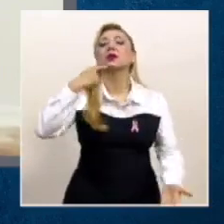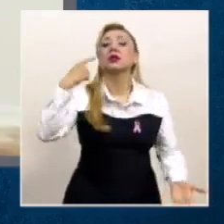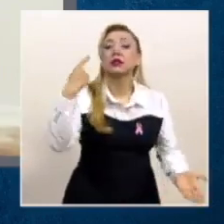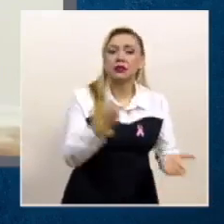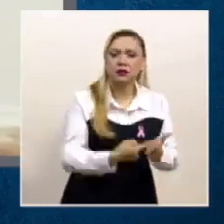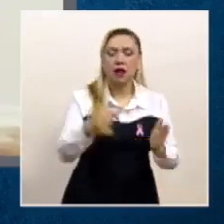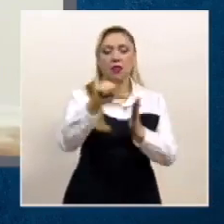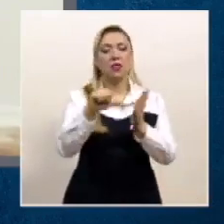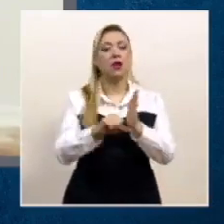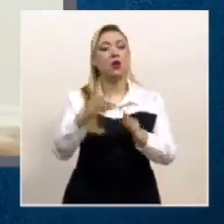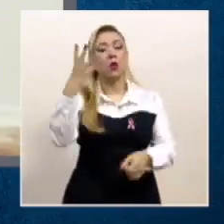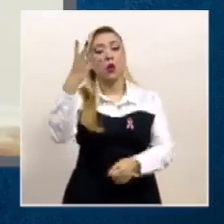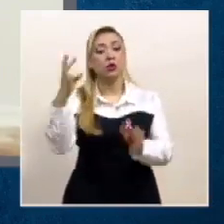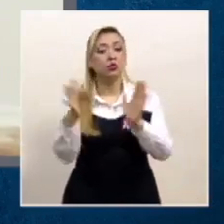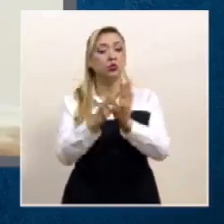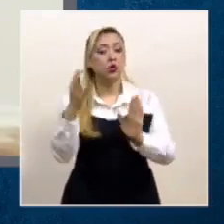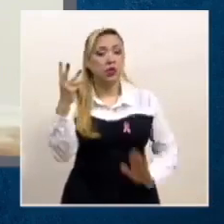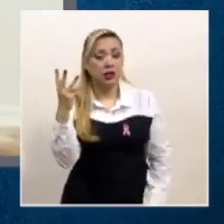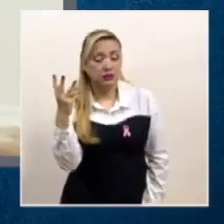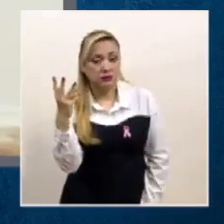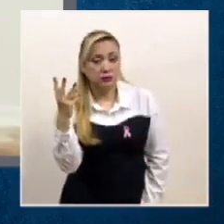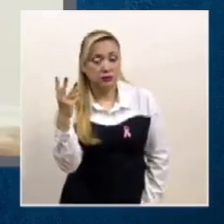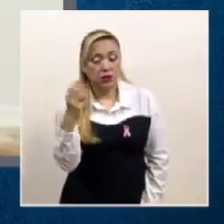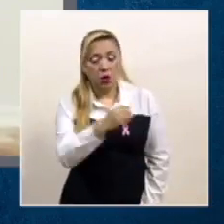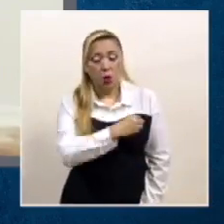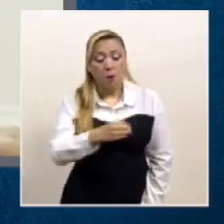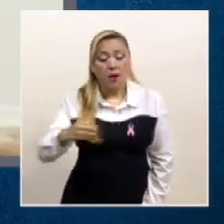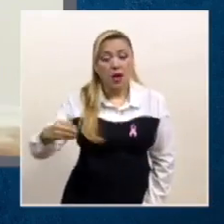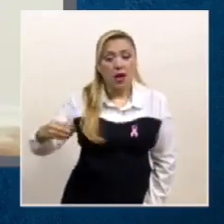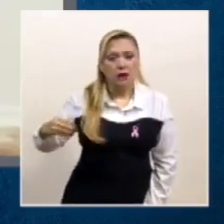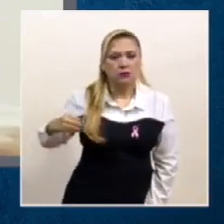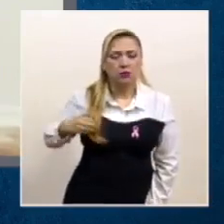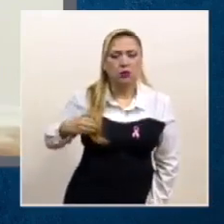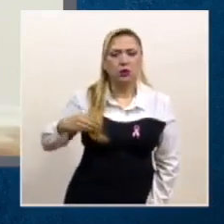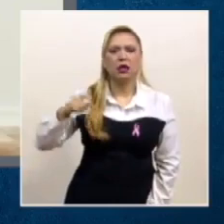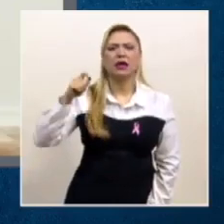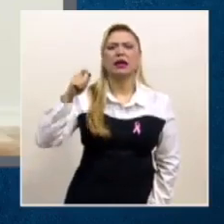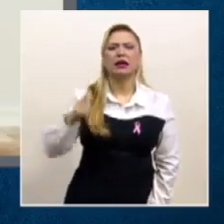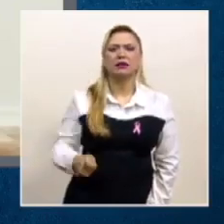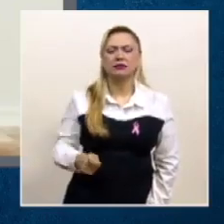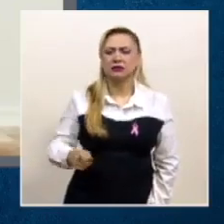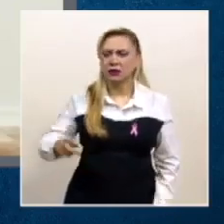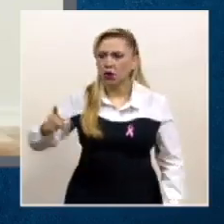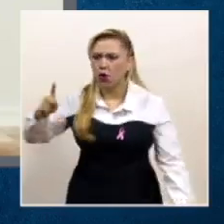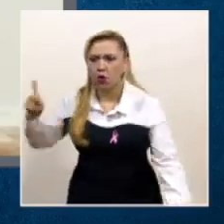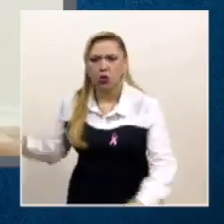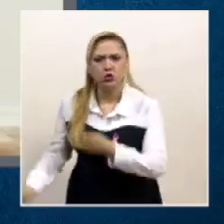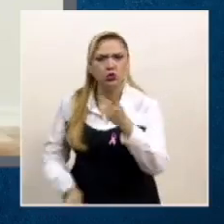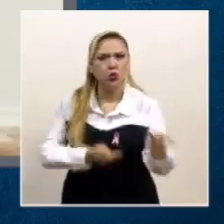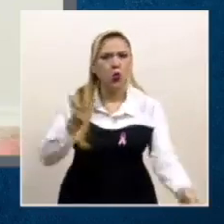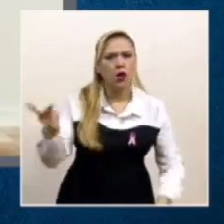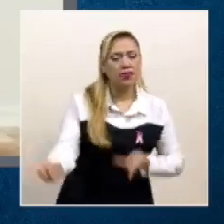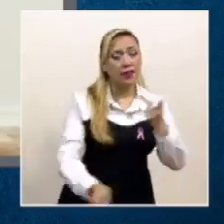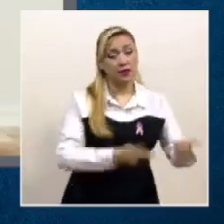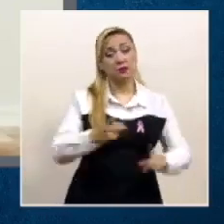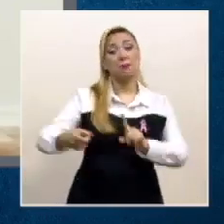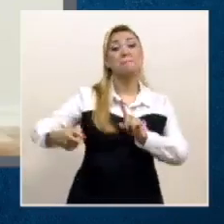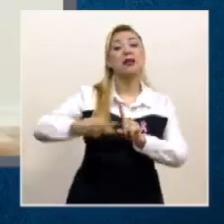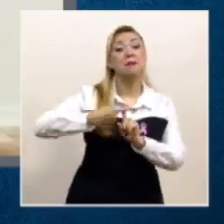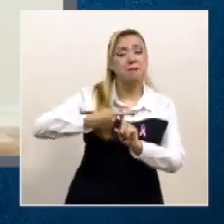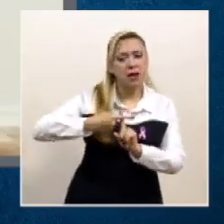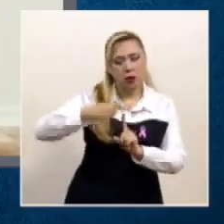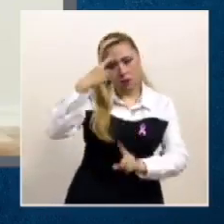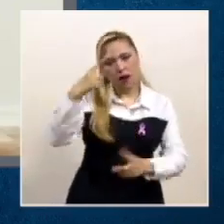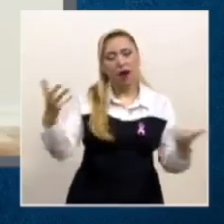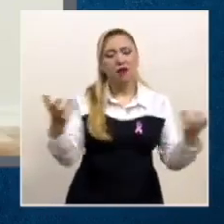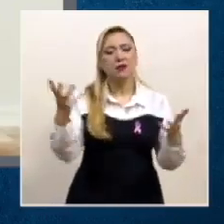su artículo 4.3 la obligación de generar consultas respecto a leyes